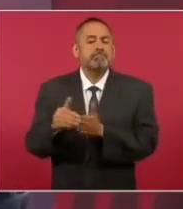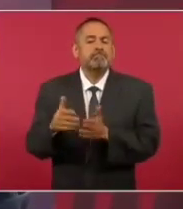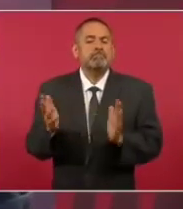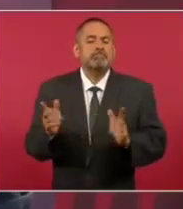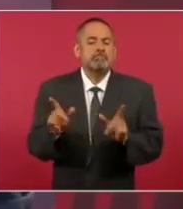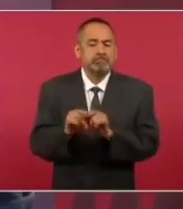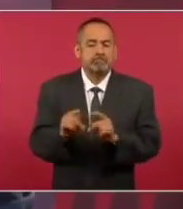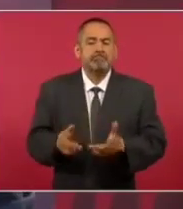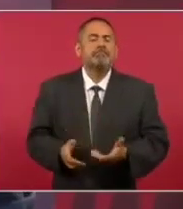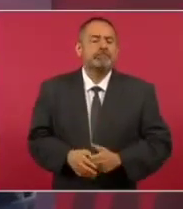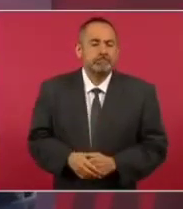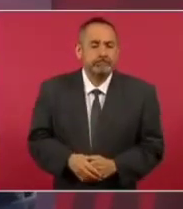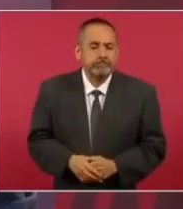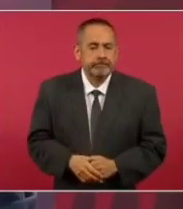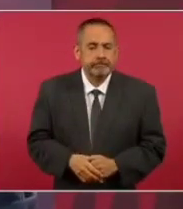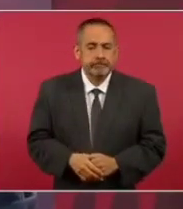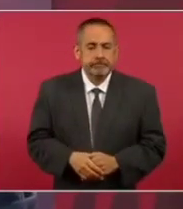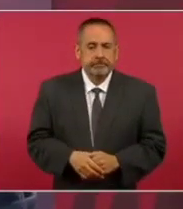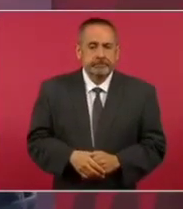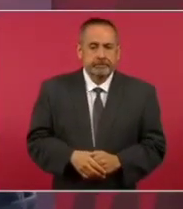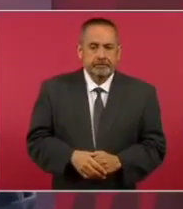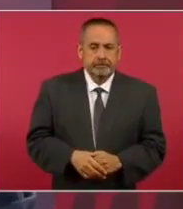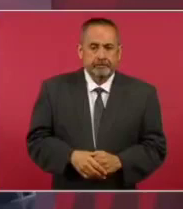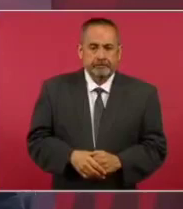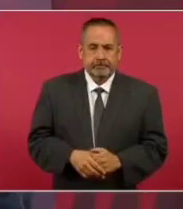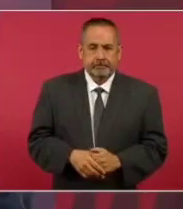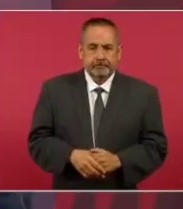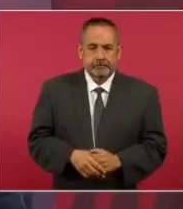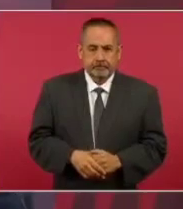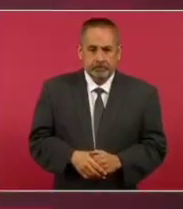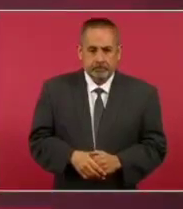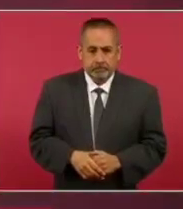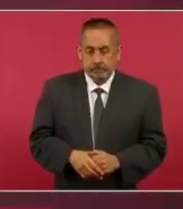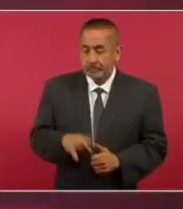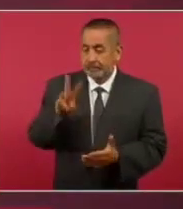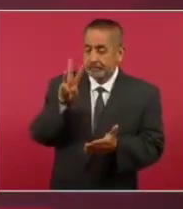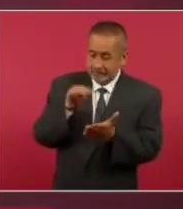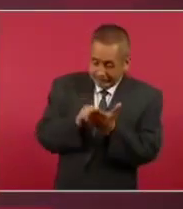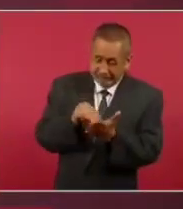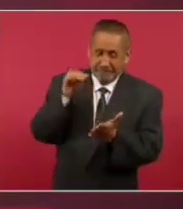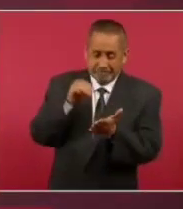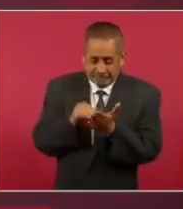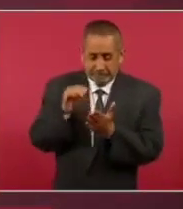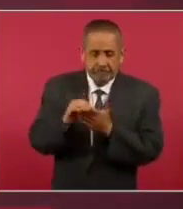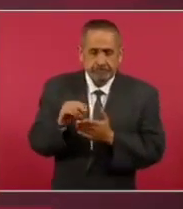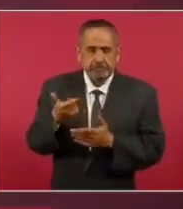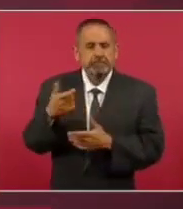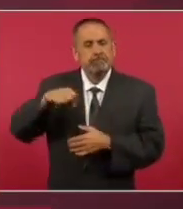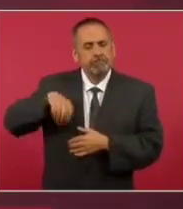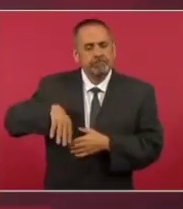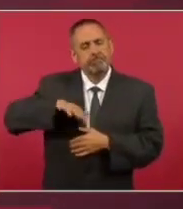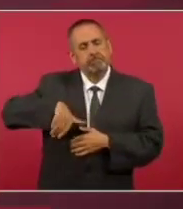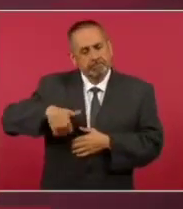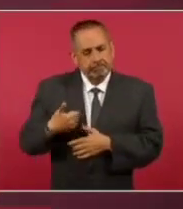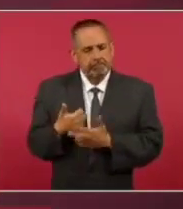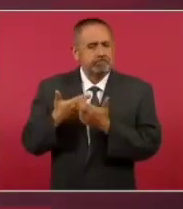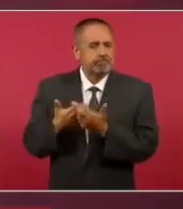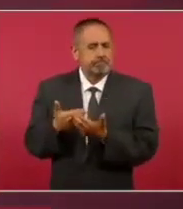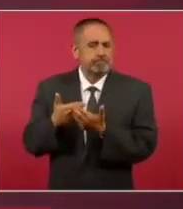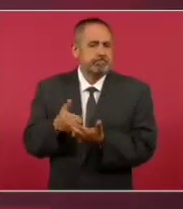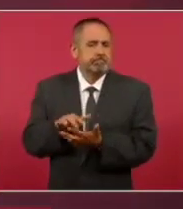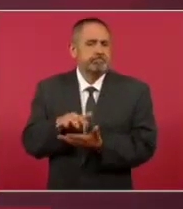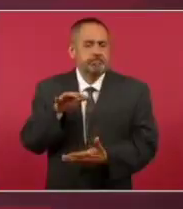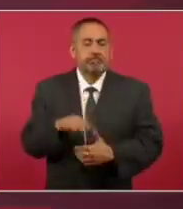gobierno de México por su omisión en el caso, al acusar violaciones en su contrato colectivo de trabajo desde la llegada de San Juana Martínez a la